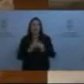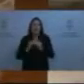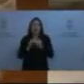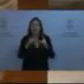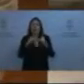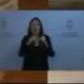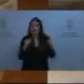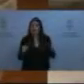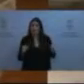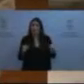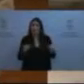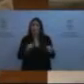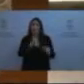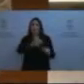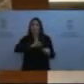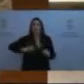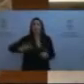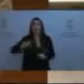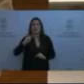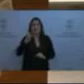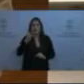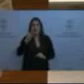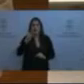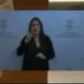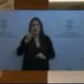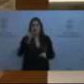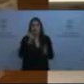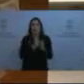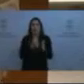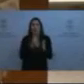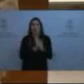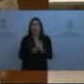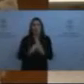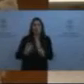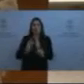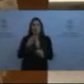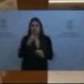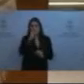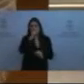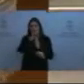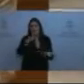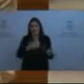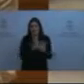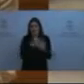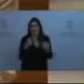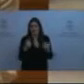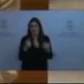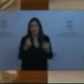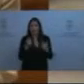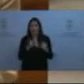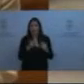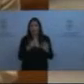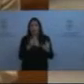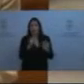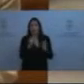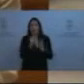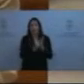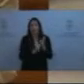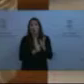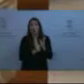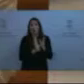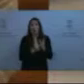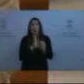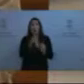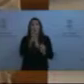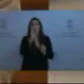la segunda comunidad autónoma de España que más pagos realizó en 2016. Fuente, el FEGA, Ministerio de Agricultura